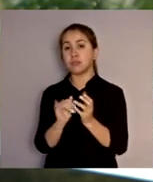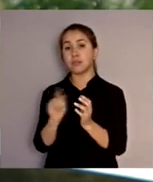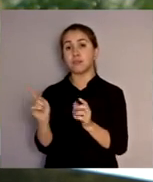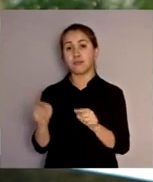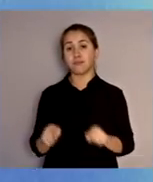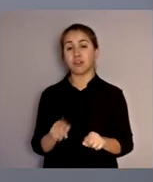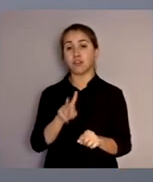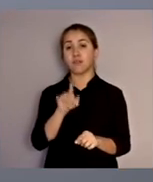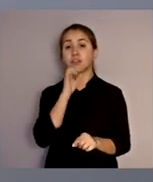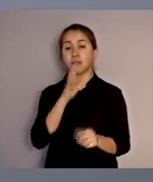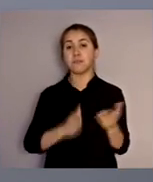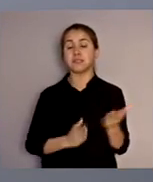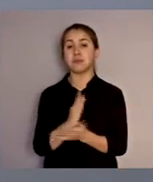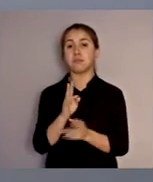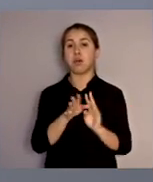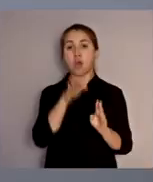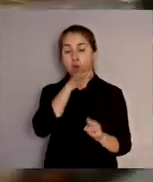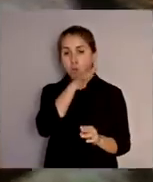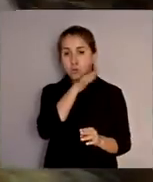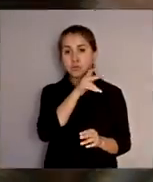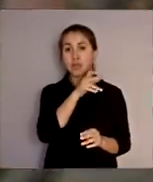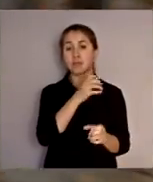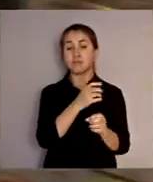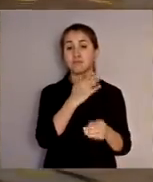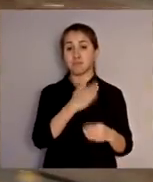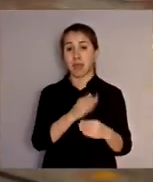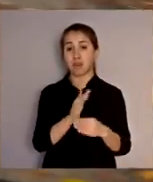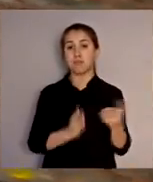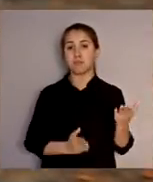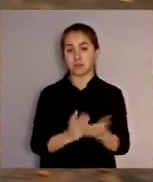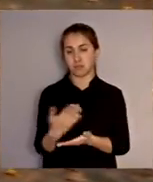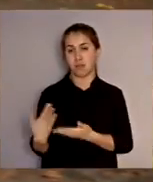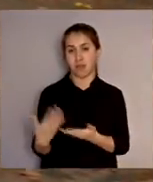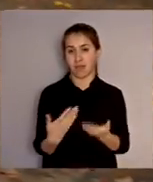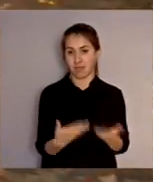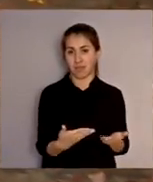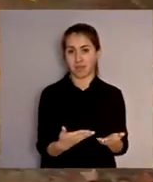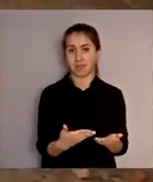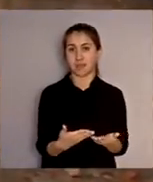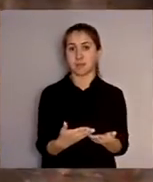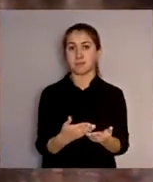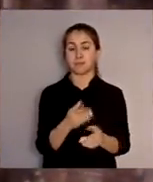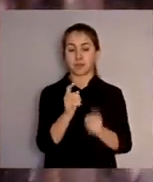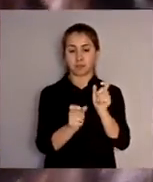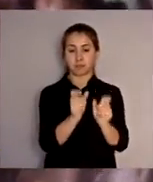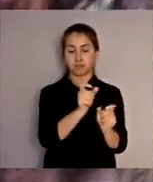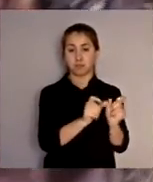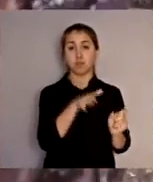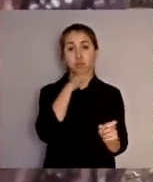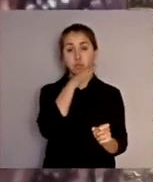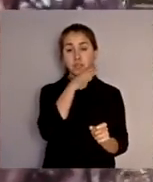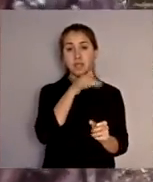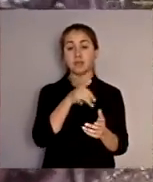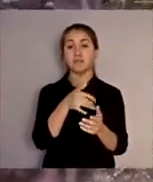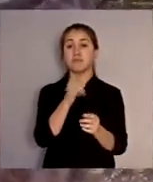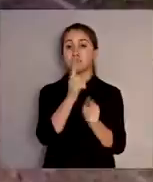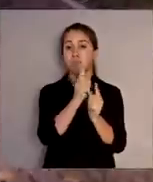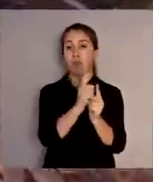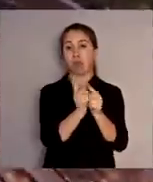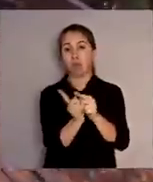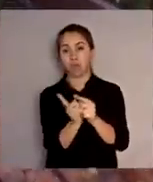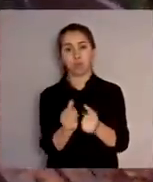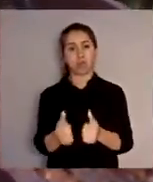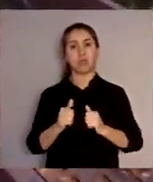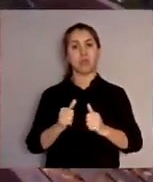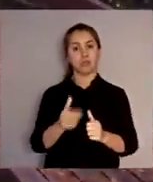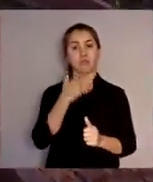Don Víctor y empezamos a usar palos chuecos en todas partes. Y debido a Don Víctor se le empezó a dar prioridad a esos palos y todo. Pues. Utilizar palos chuecos fue todo un desafío